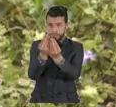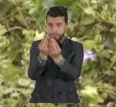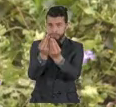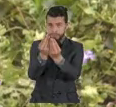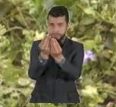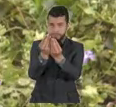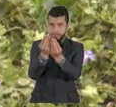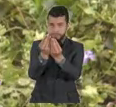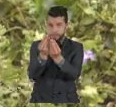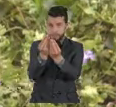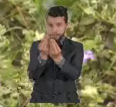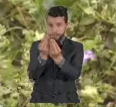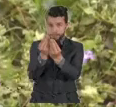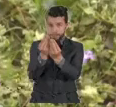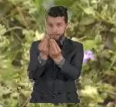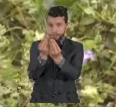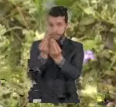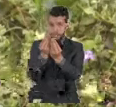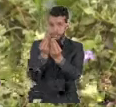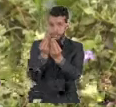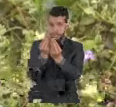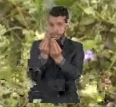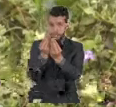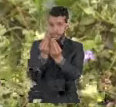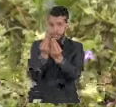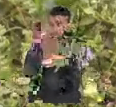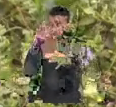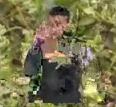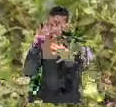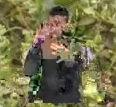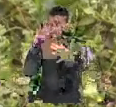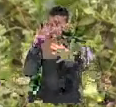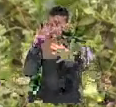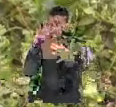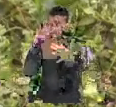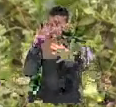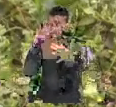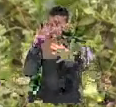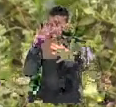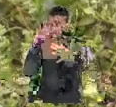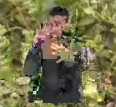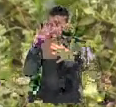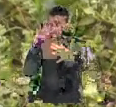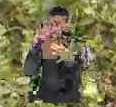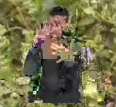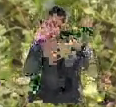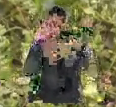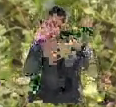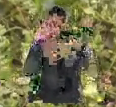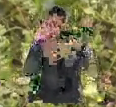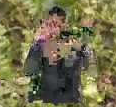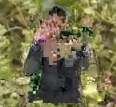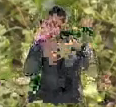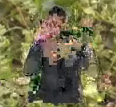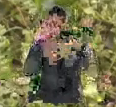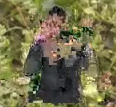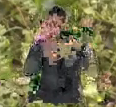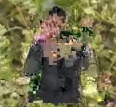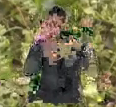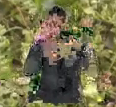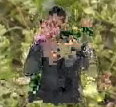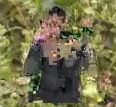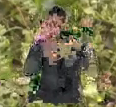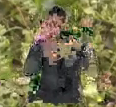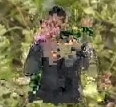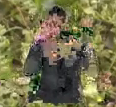nuestra mayor responsabilidad como generación es la de cambiar radicalmente y en un plazo